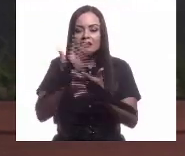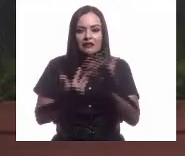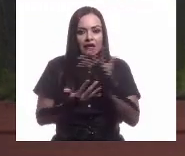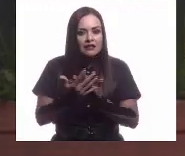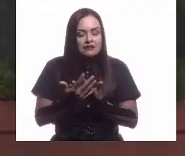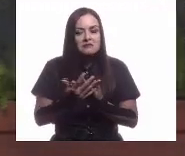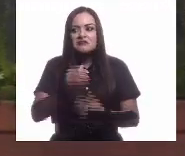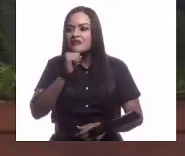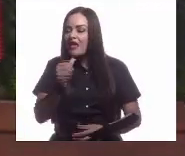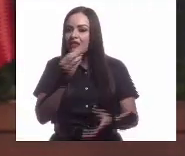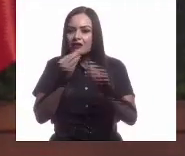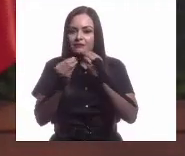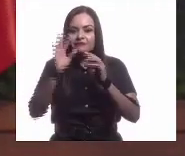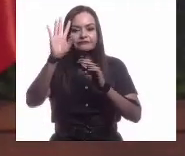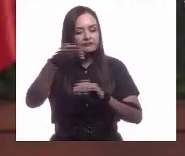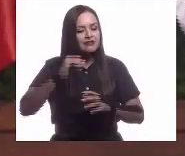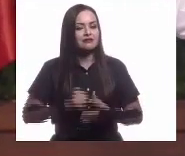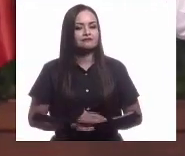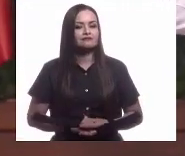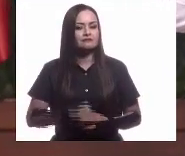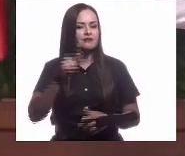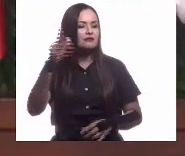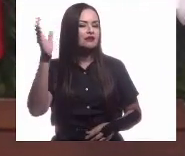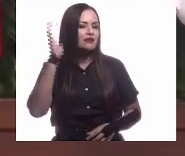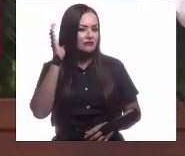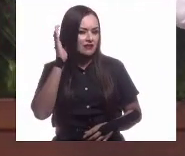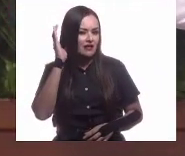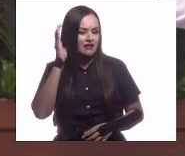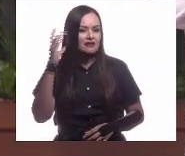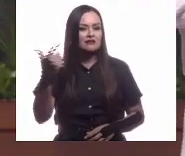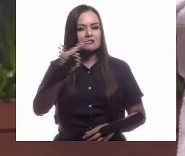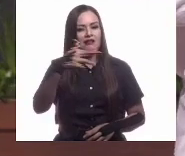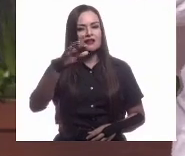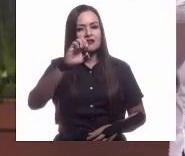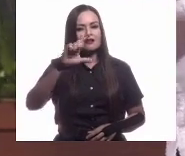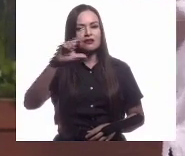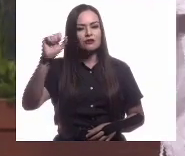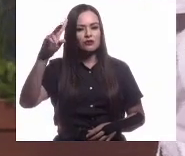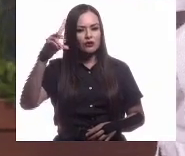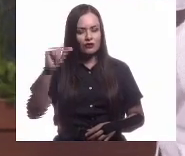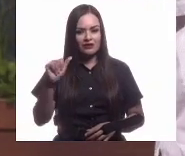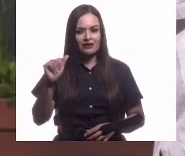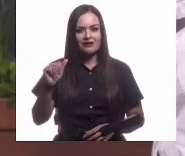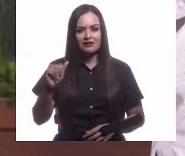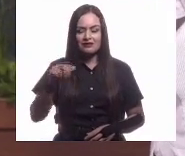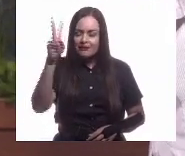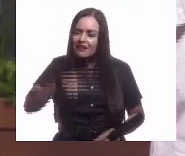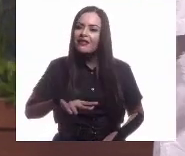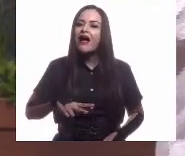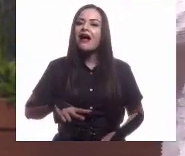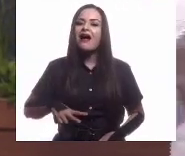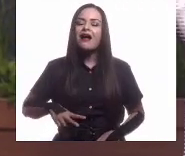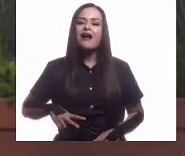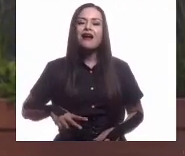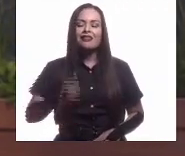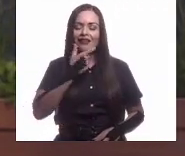sabrosos. A ver, ¿han oído hablar de la greñuda? No se rían, es en serio.